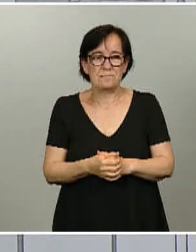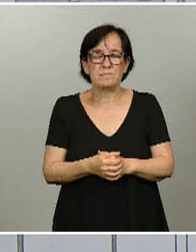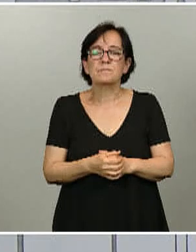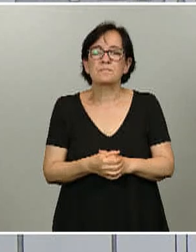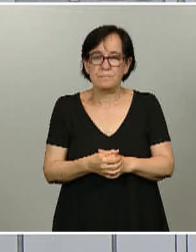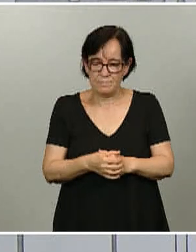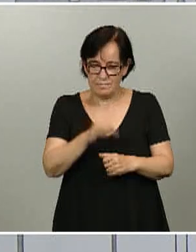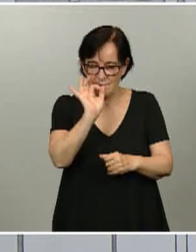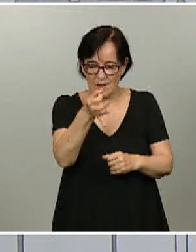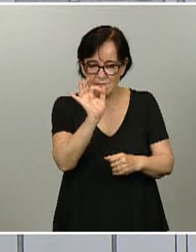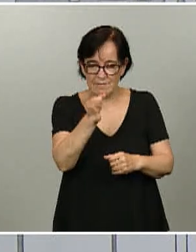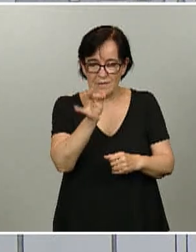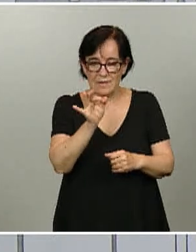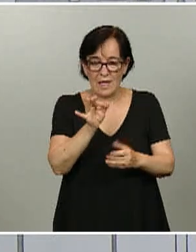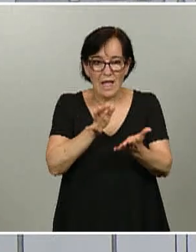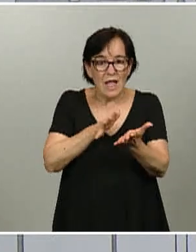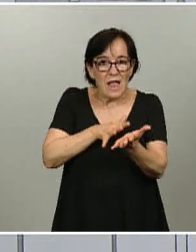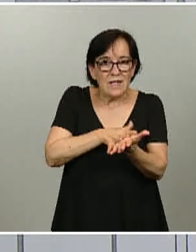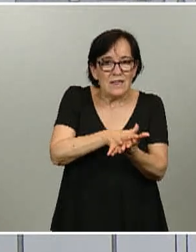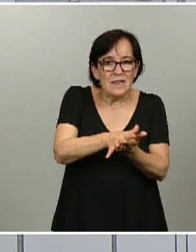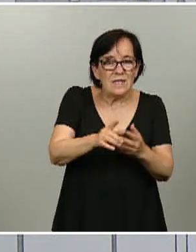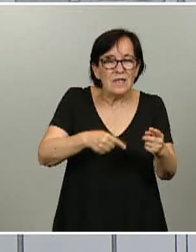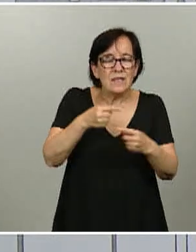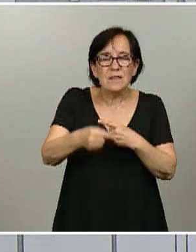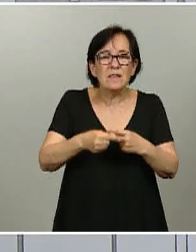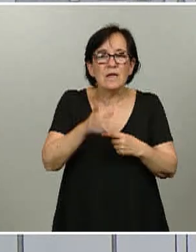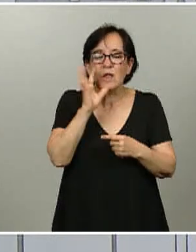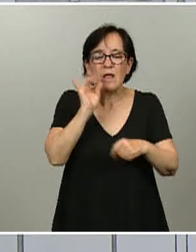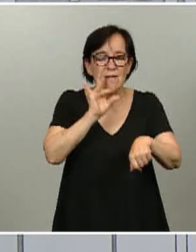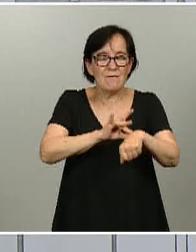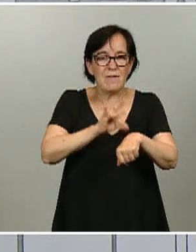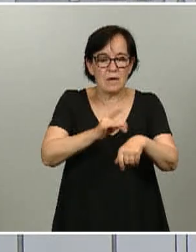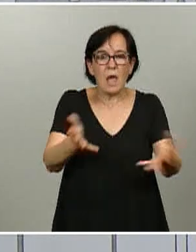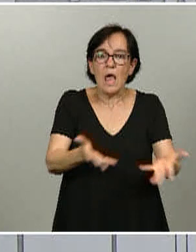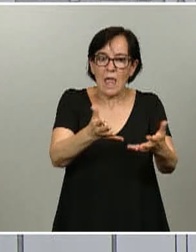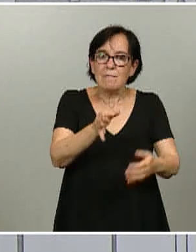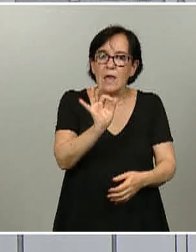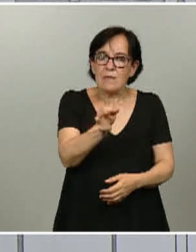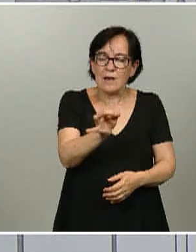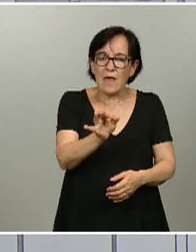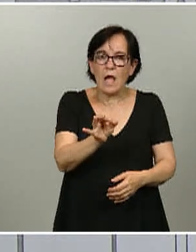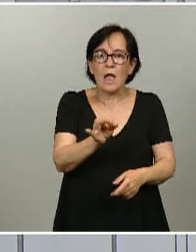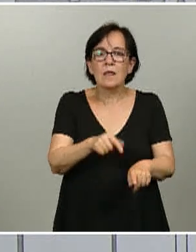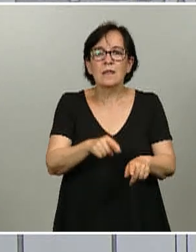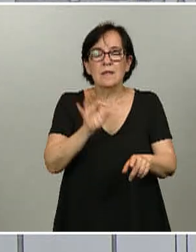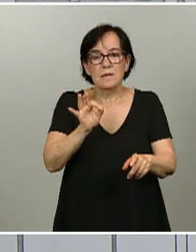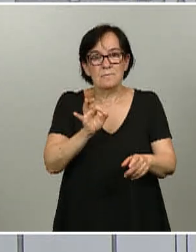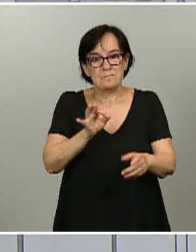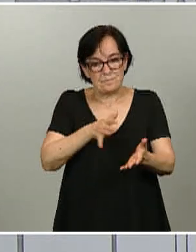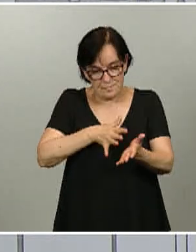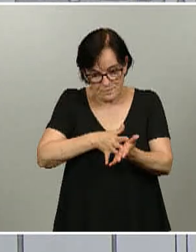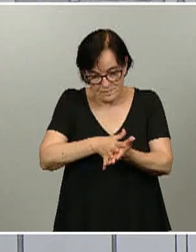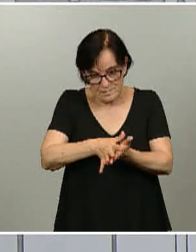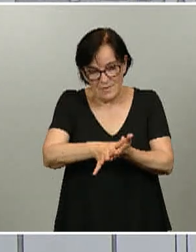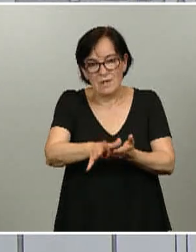que la incidencia, ya no solamente que la enfermedad sea más leve, que lo es, pero sí que es cierto que la incidencia también parece ser menor en